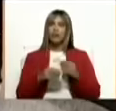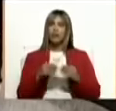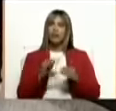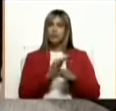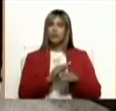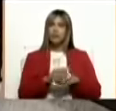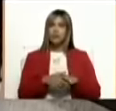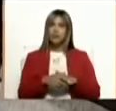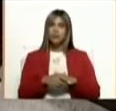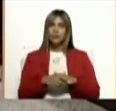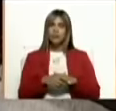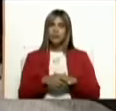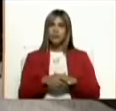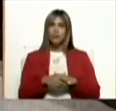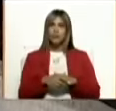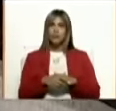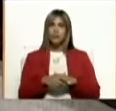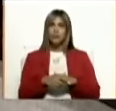amparo.